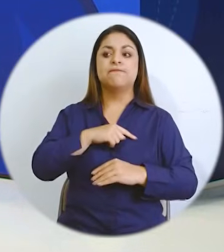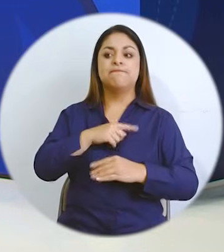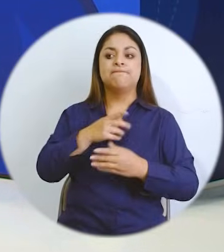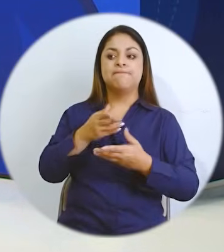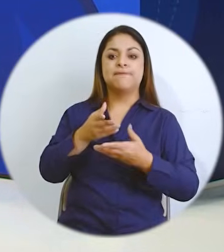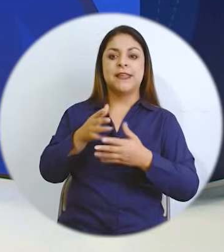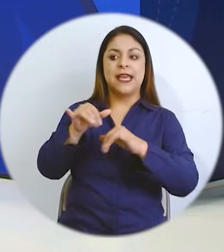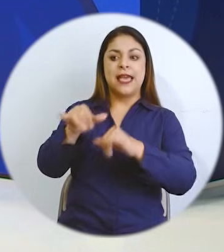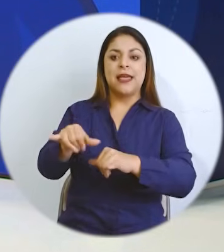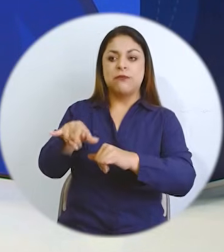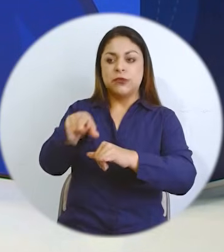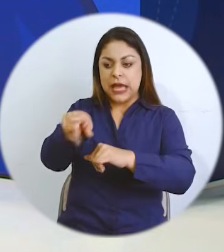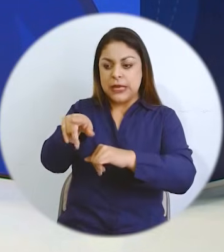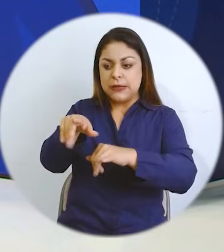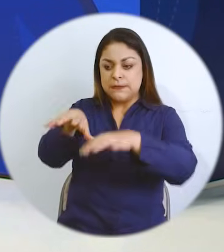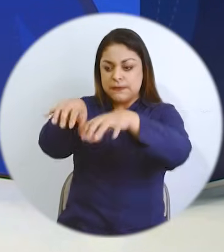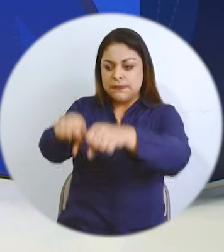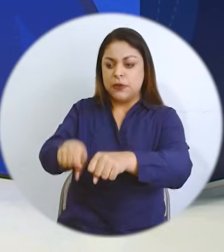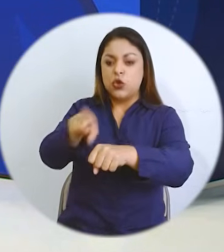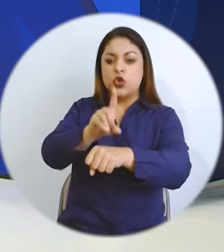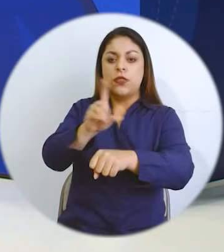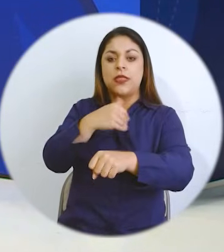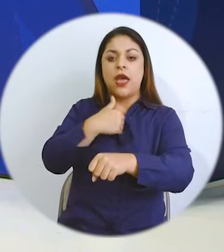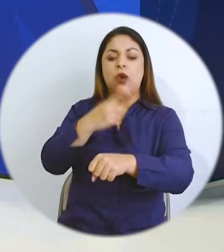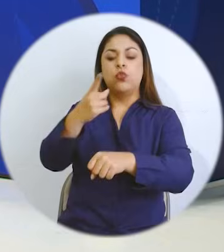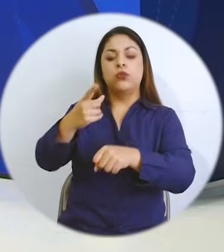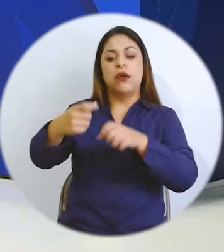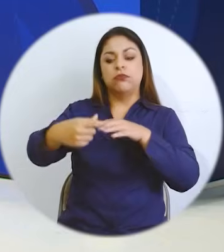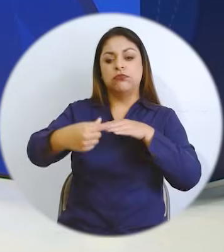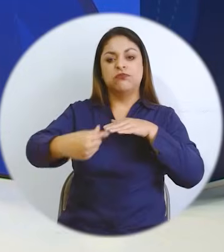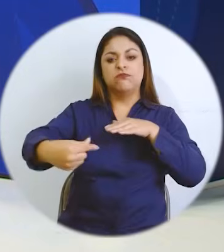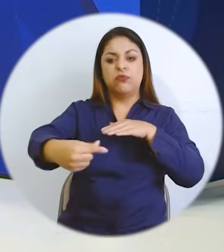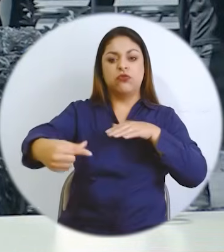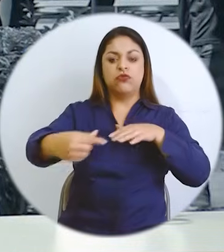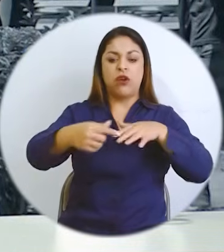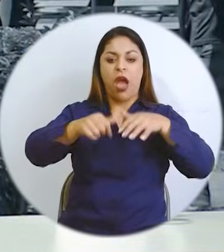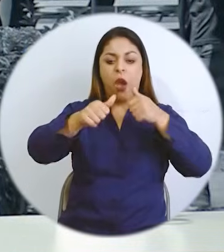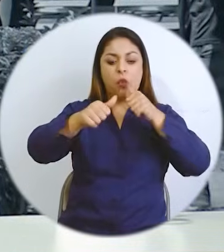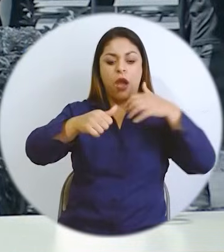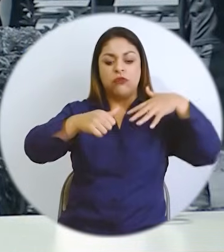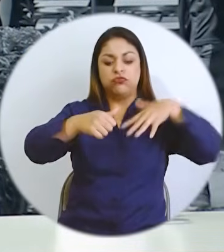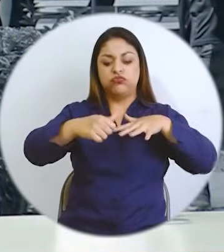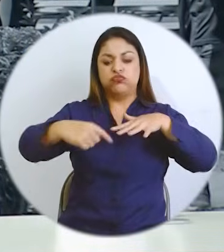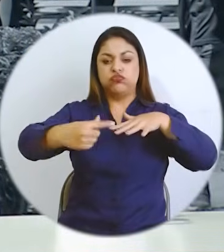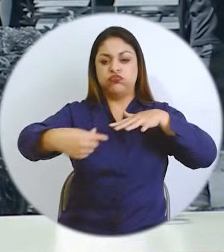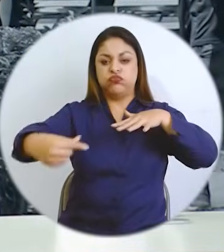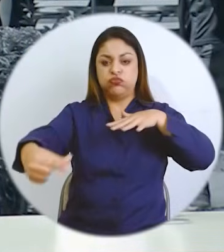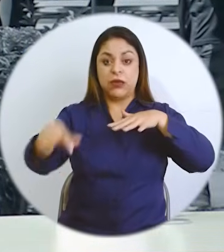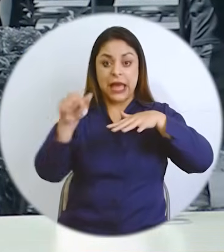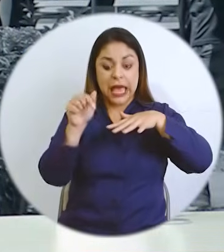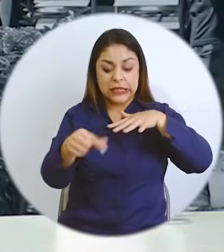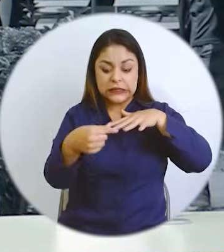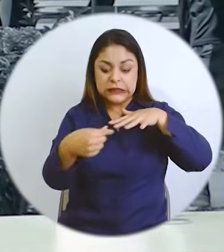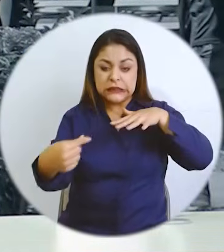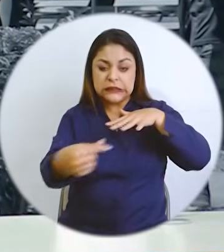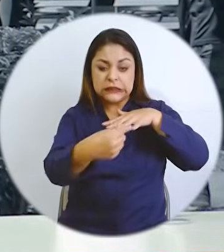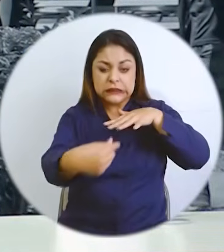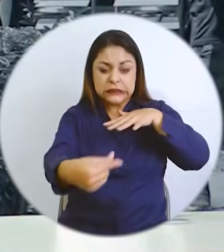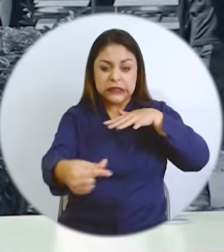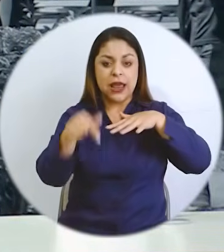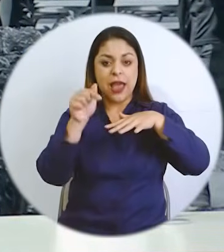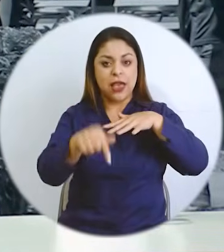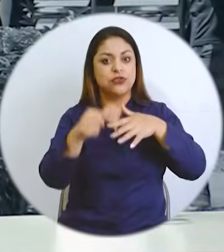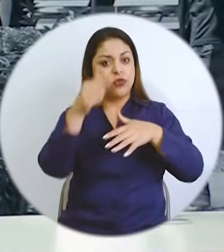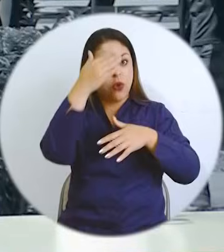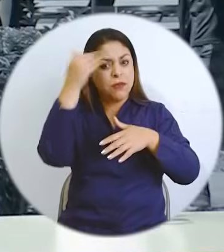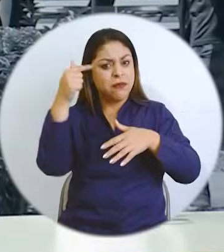comunidades nos asentamos donde hay una cuenca, donde hay un río. Entonces, hemos olvidado que ese río es el que